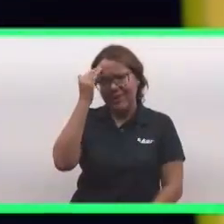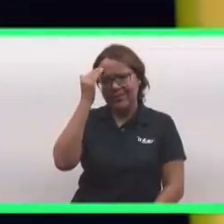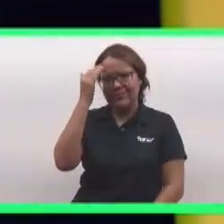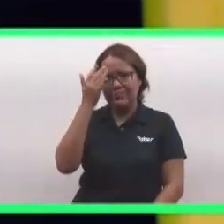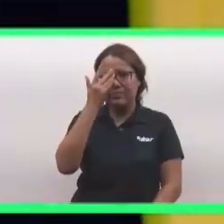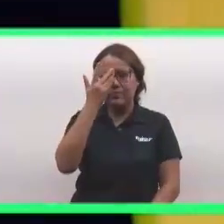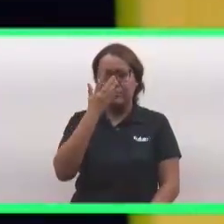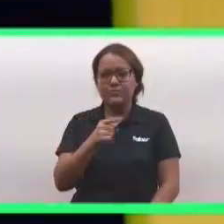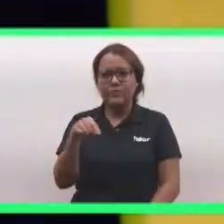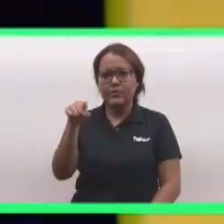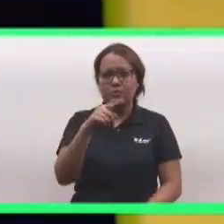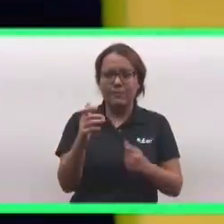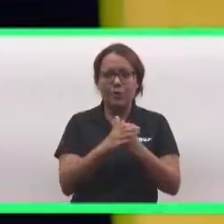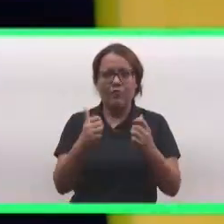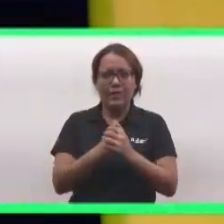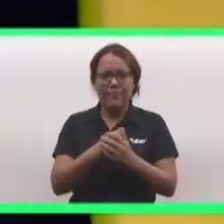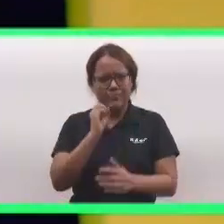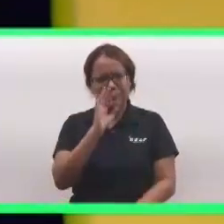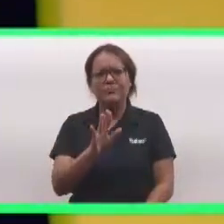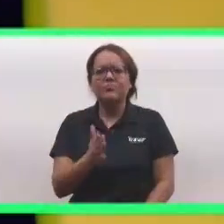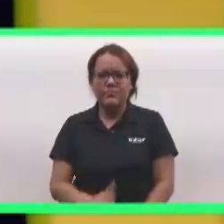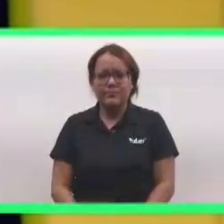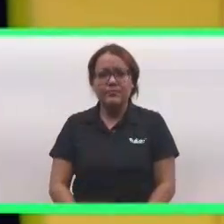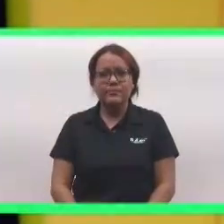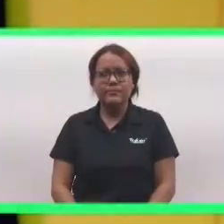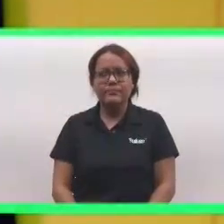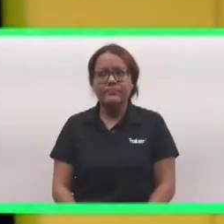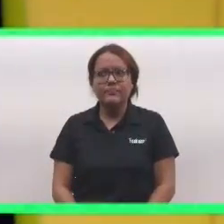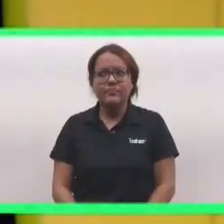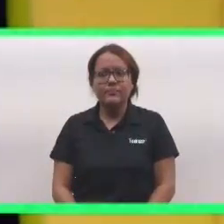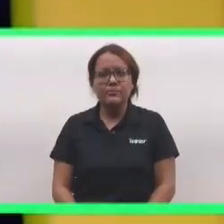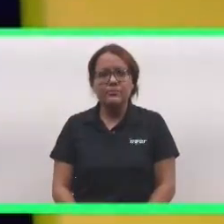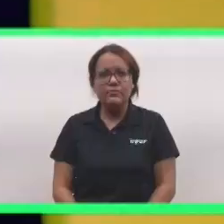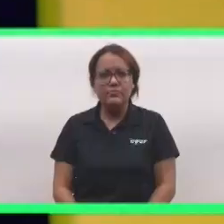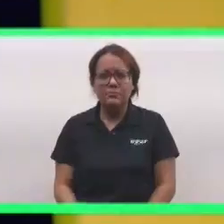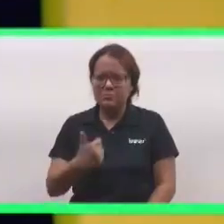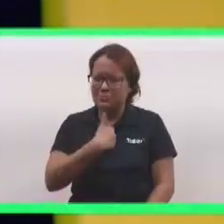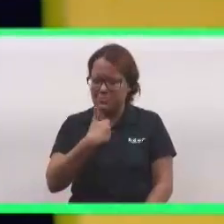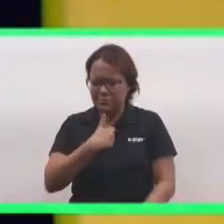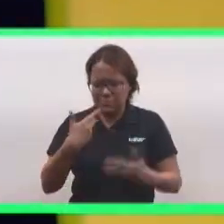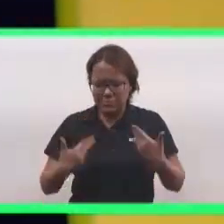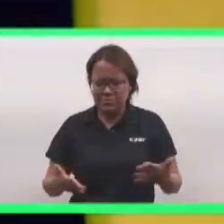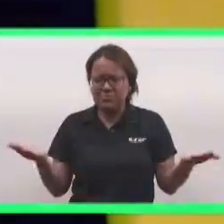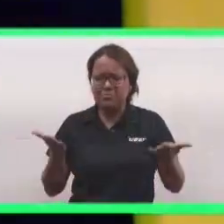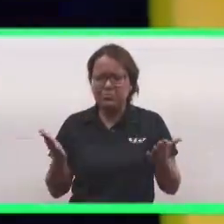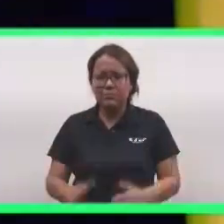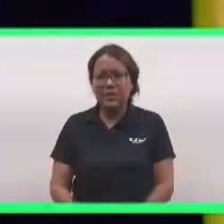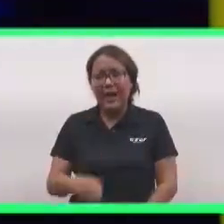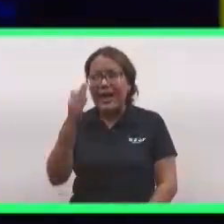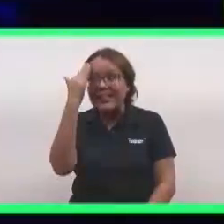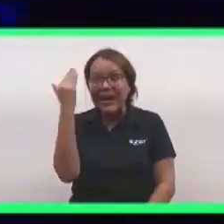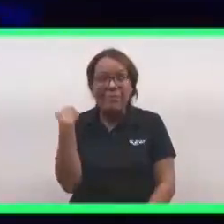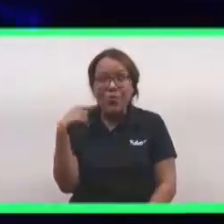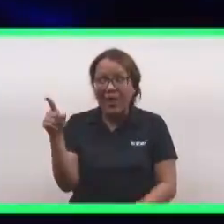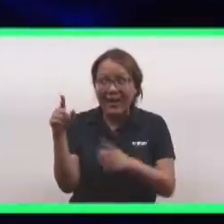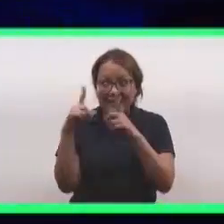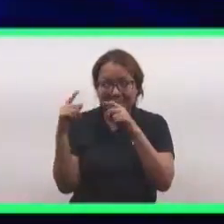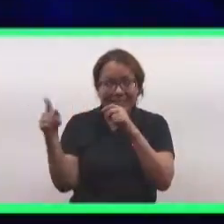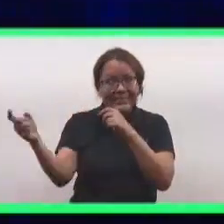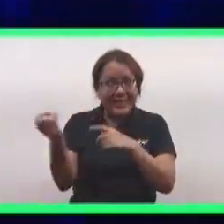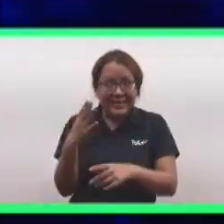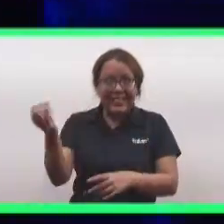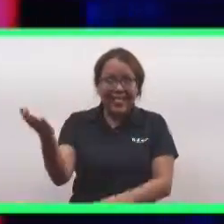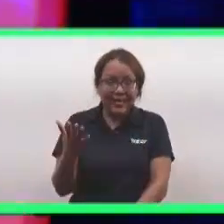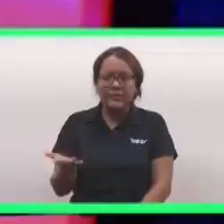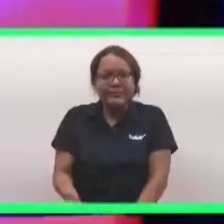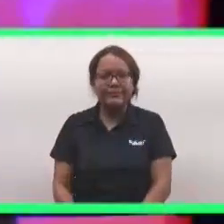Dígaselo su problema. ¿Y cuál es su problema, po? Yo sé quién soy. Es que la fulana dice que la otra dice.